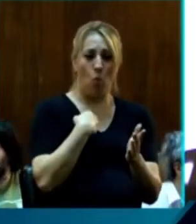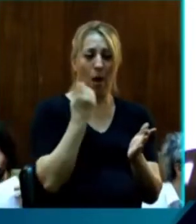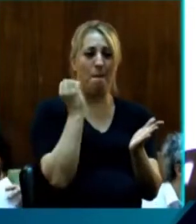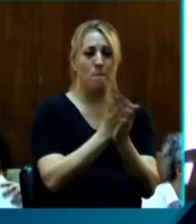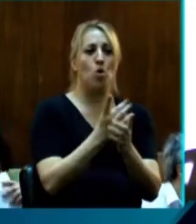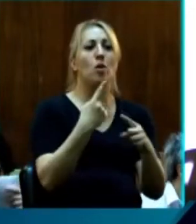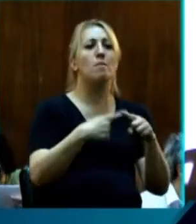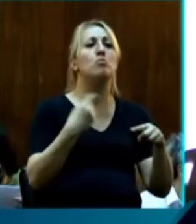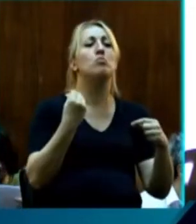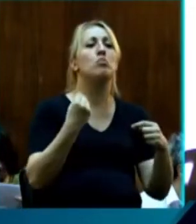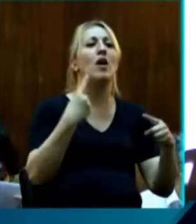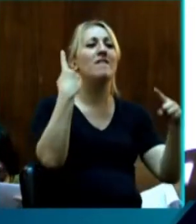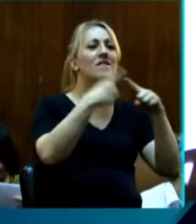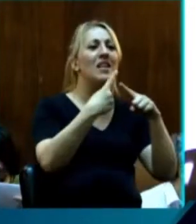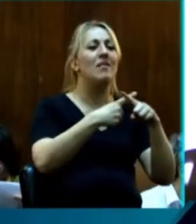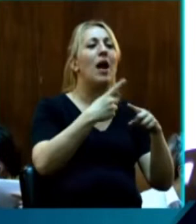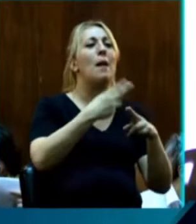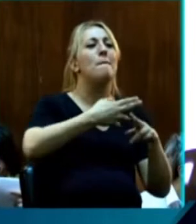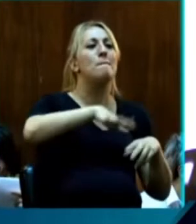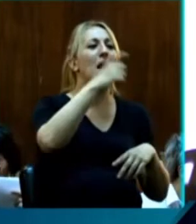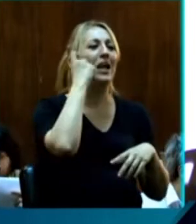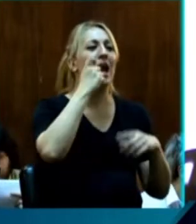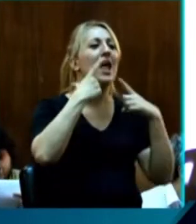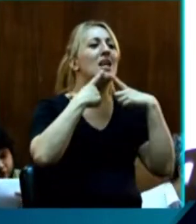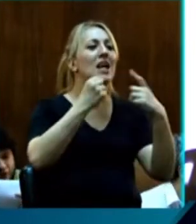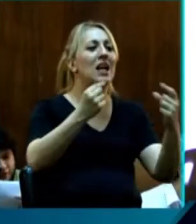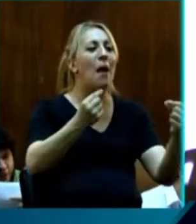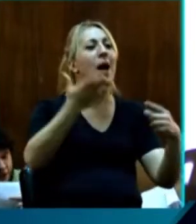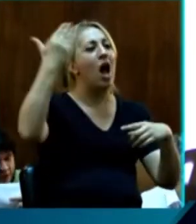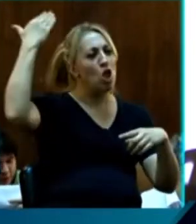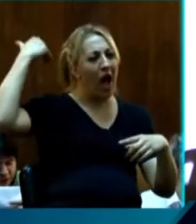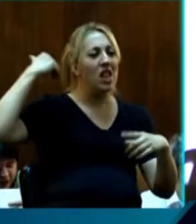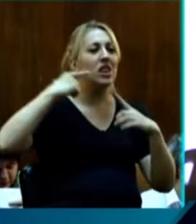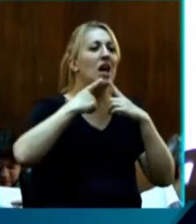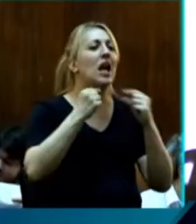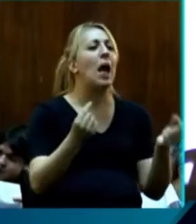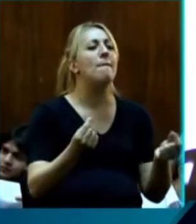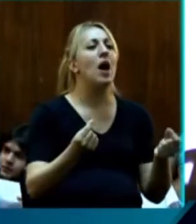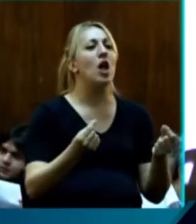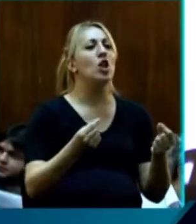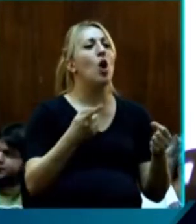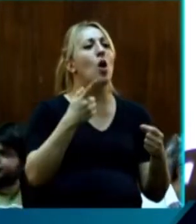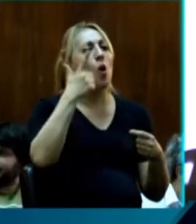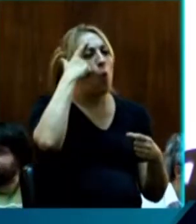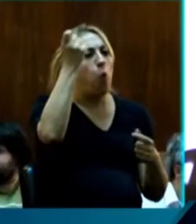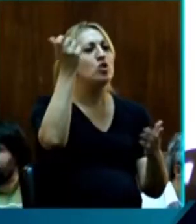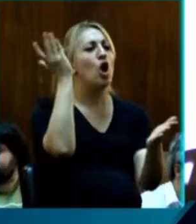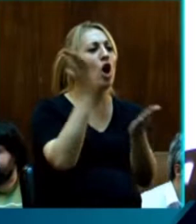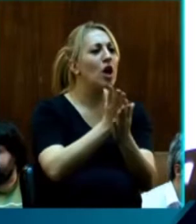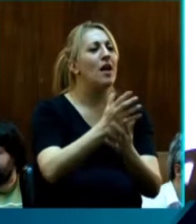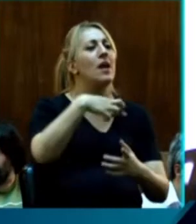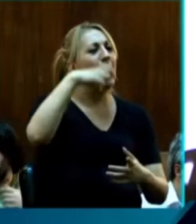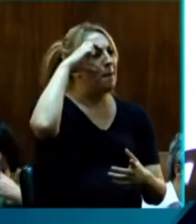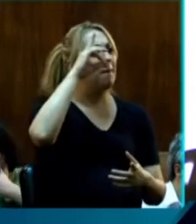hacer un festival en Parque Rivadavia, reclamando en su momento el juicio y castigo a Pedraza